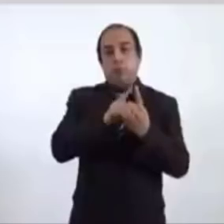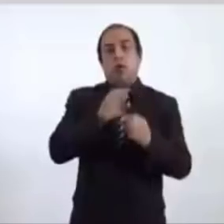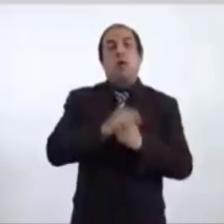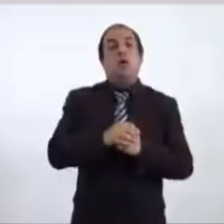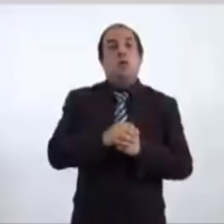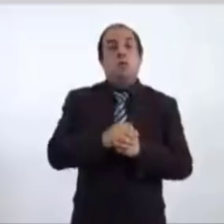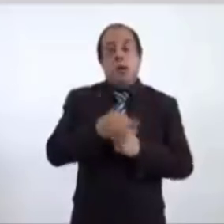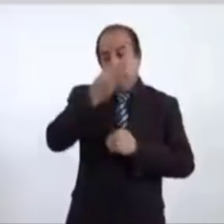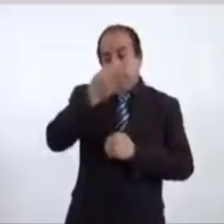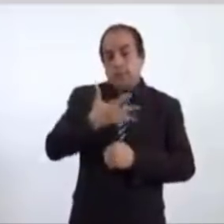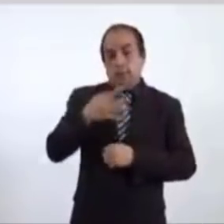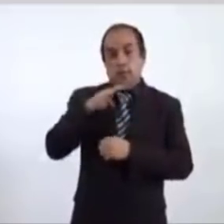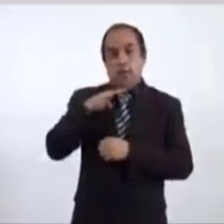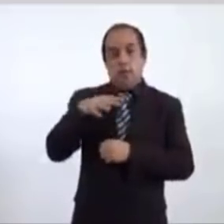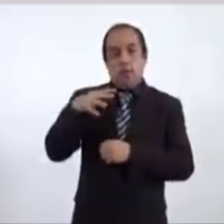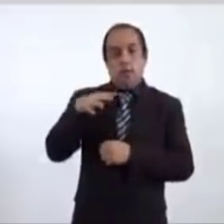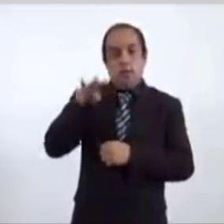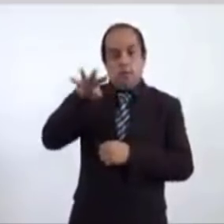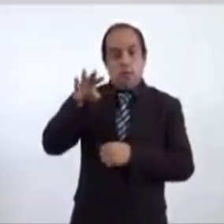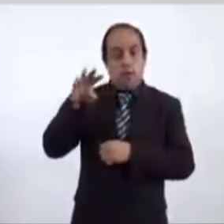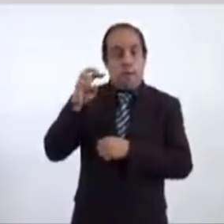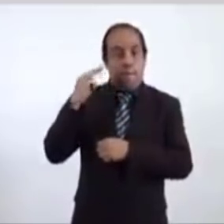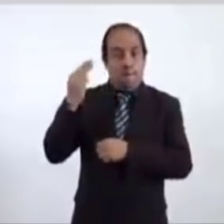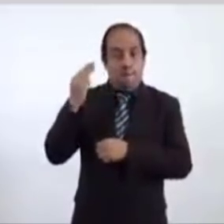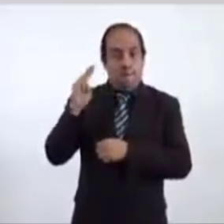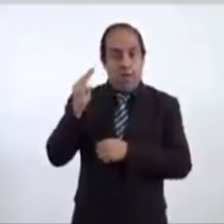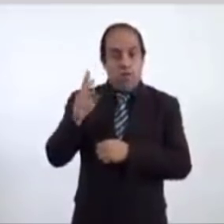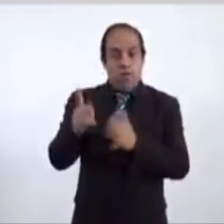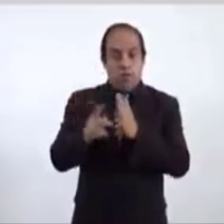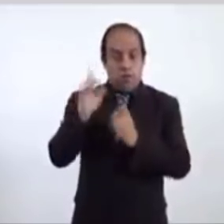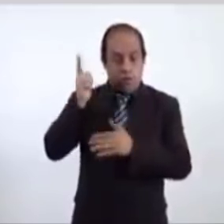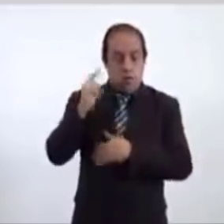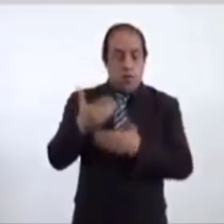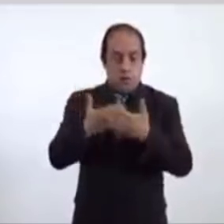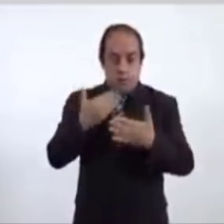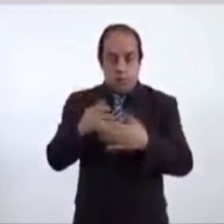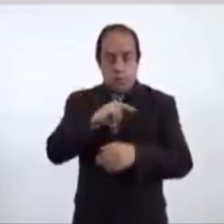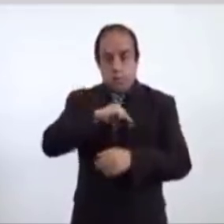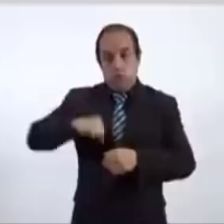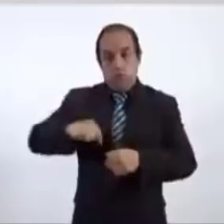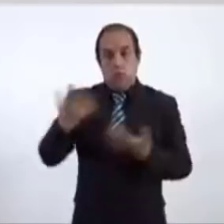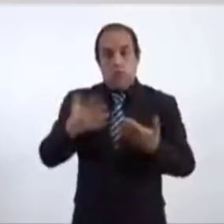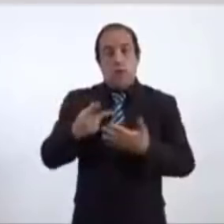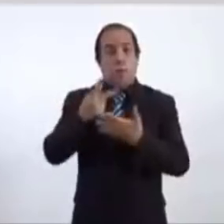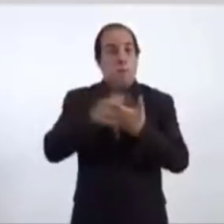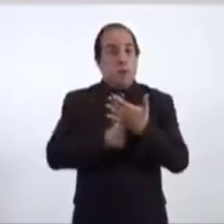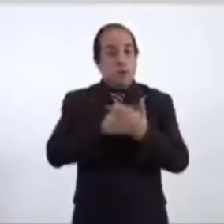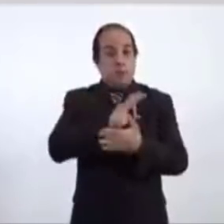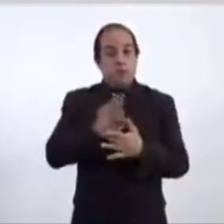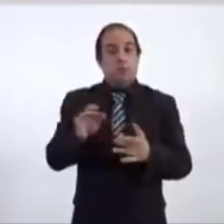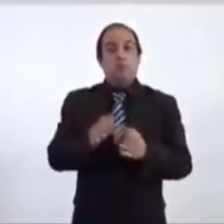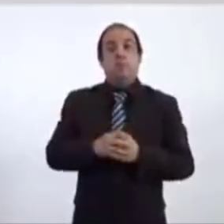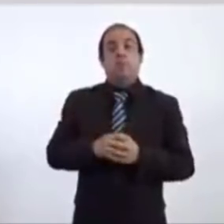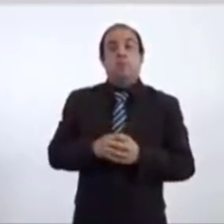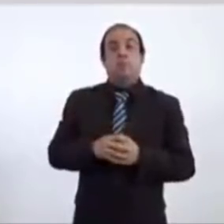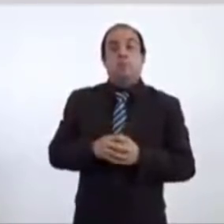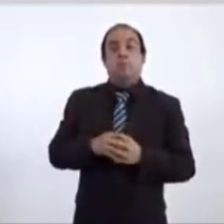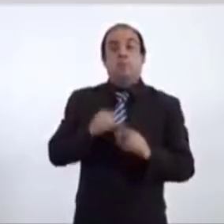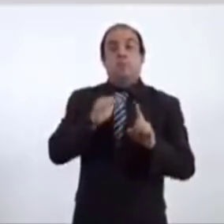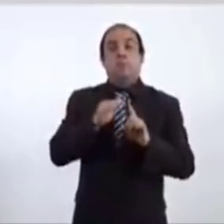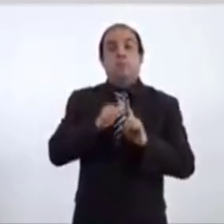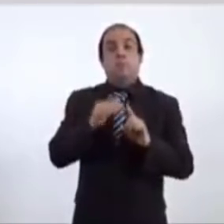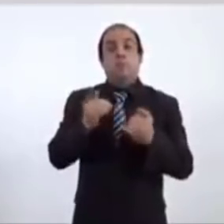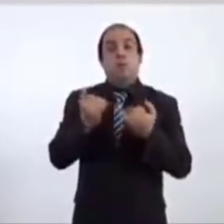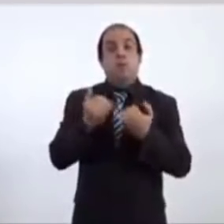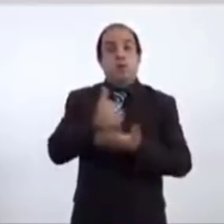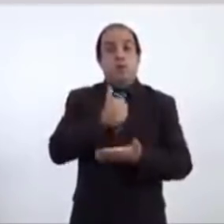mayo, repito, ojalá sea antes, nosotros también vamos a desplegar un esquema para poder contactar, como lo hicimos en el caso de la